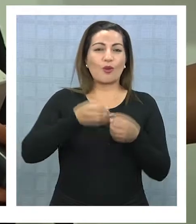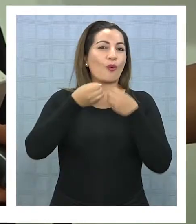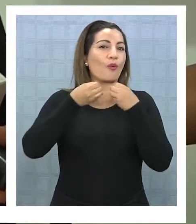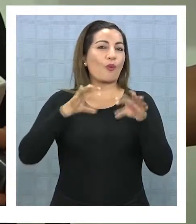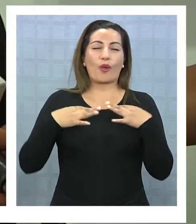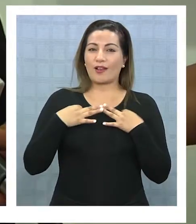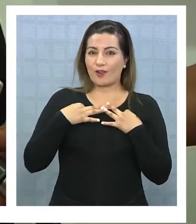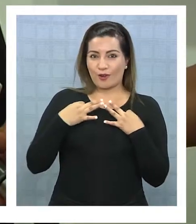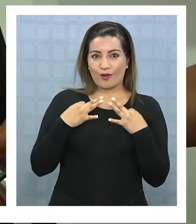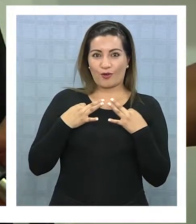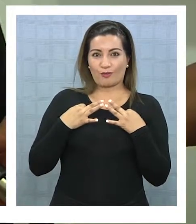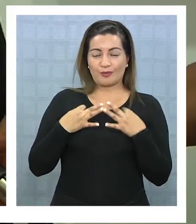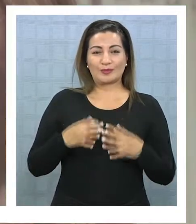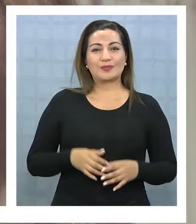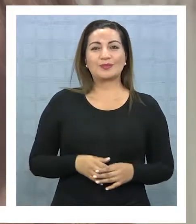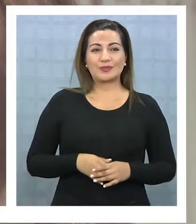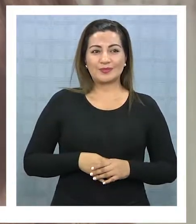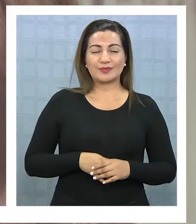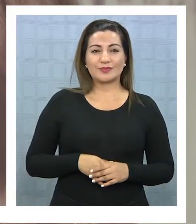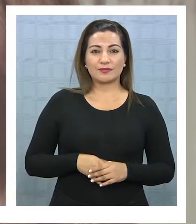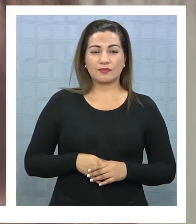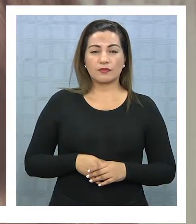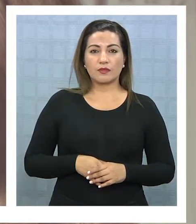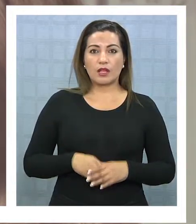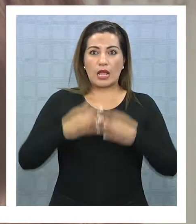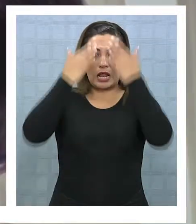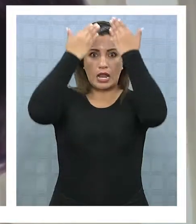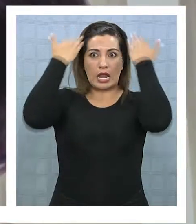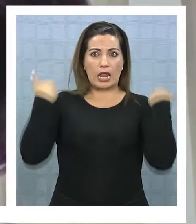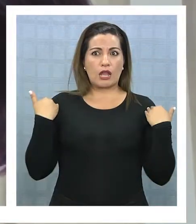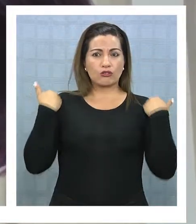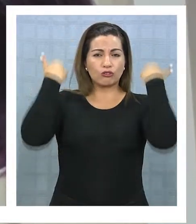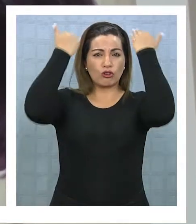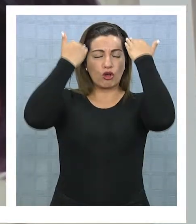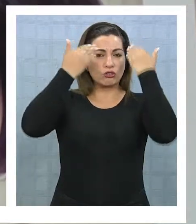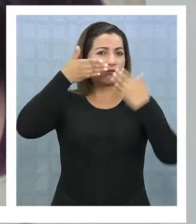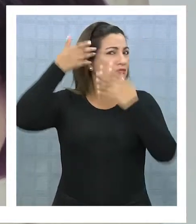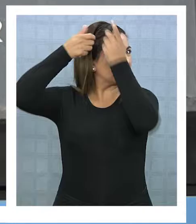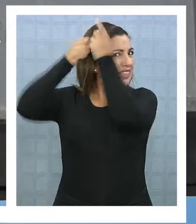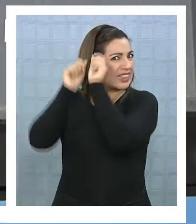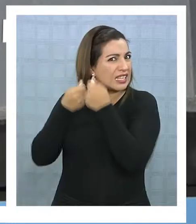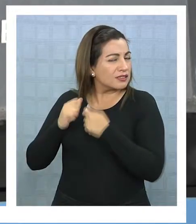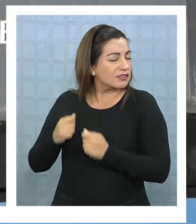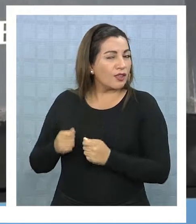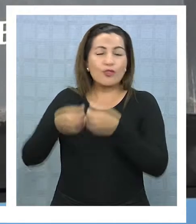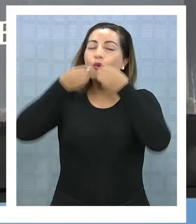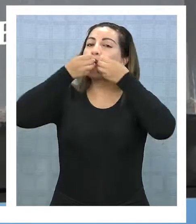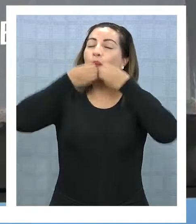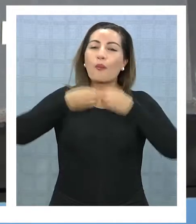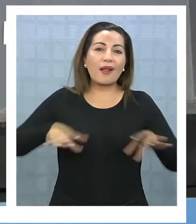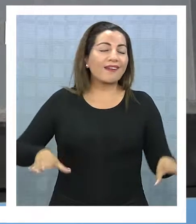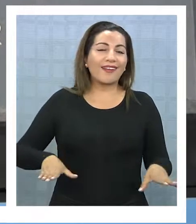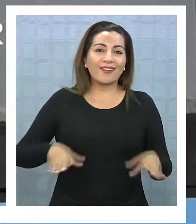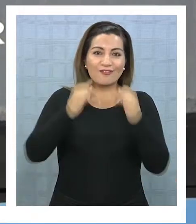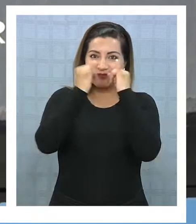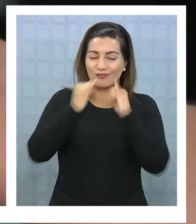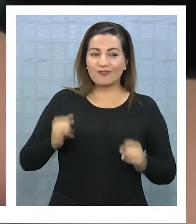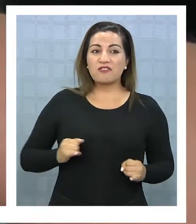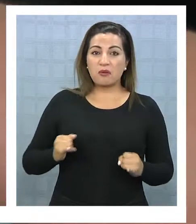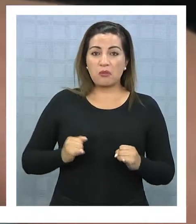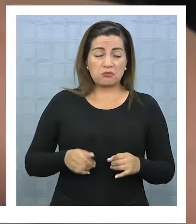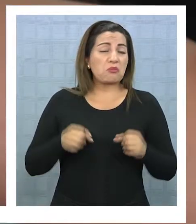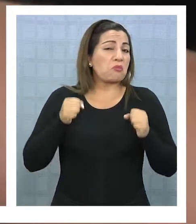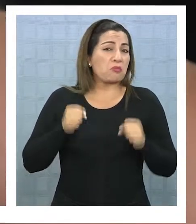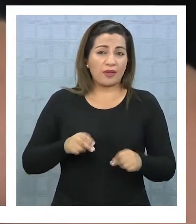vestimenta que uno va a lucir. Largos, cortos, tinturados o trenzados, sin duda todos estos estilos son